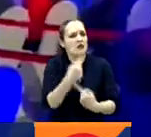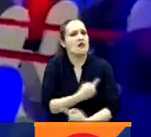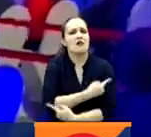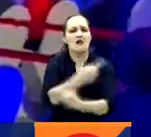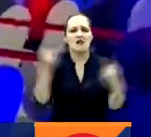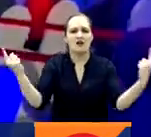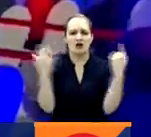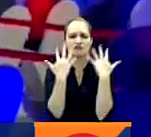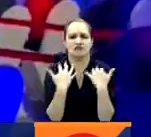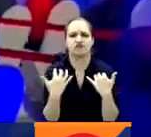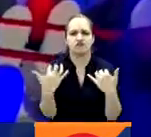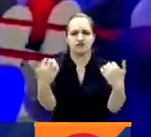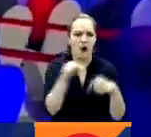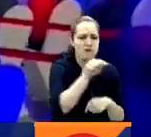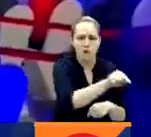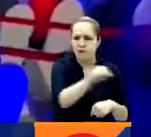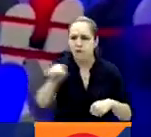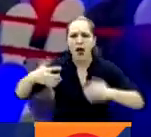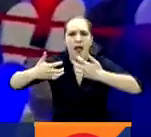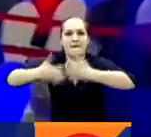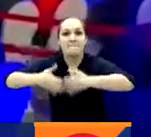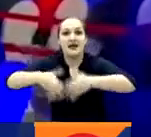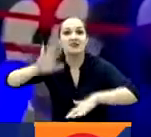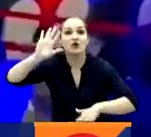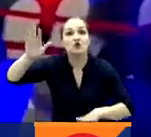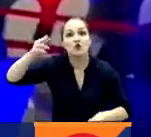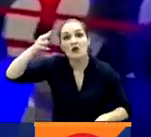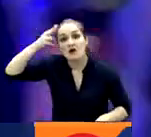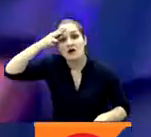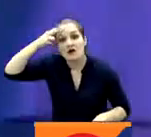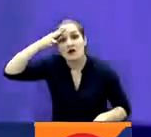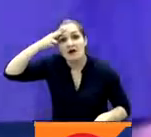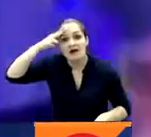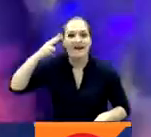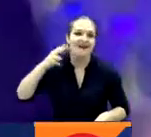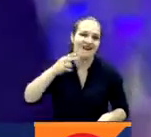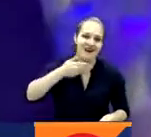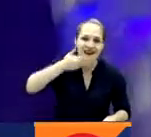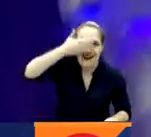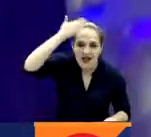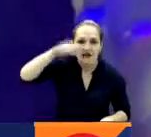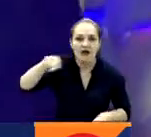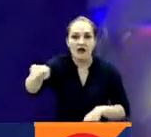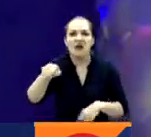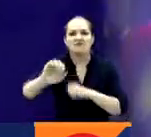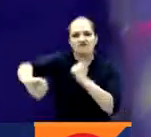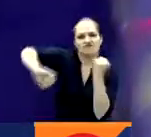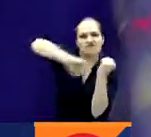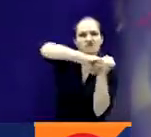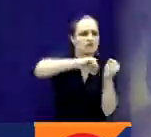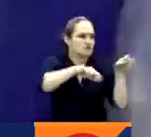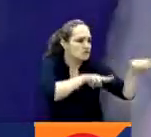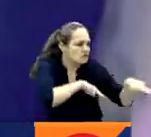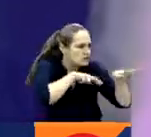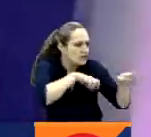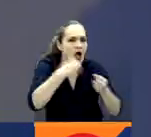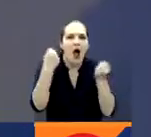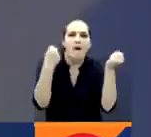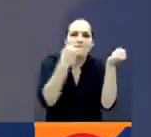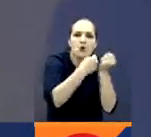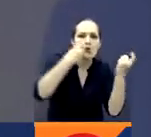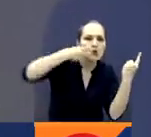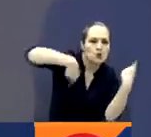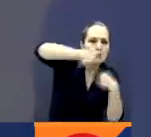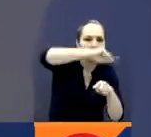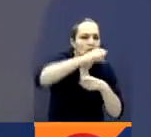decenas de empresarios emiratíes dispuestos a invertir en Colombia en sectores de agricultura, turismo y energías renovables.